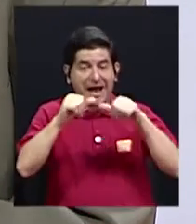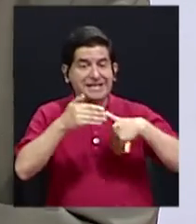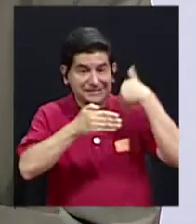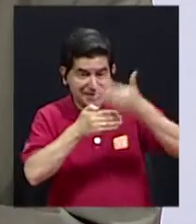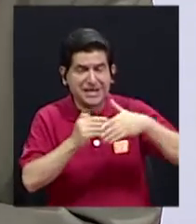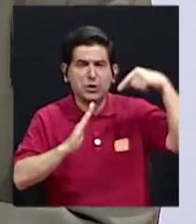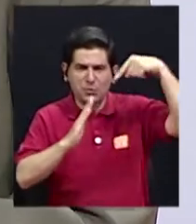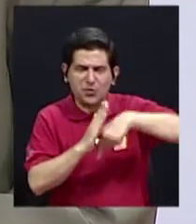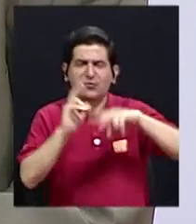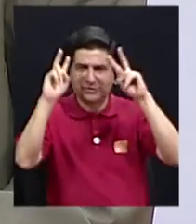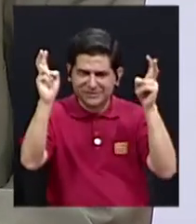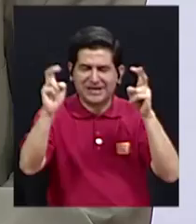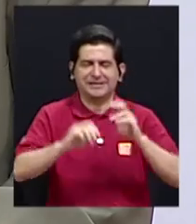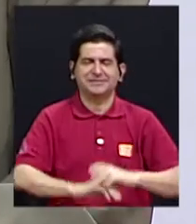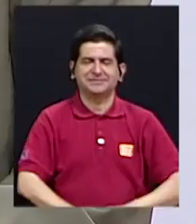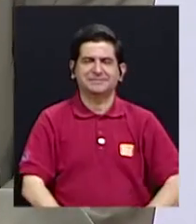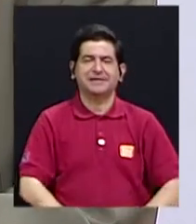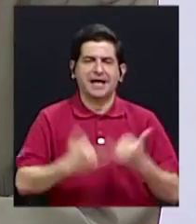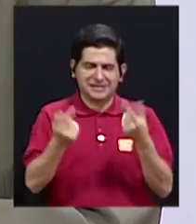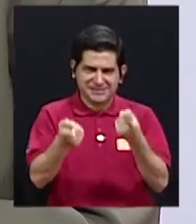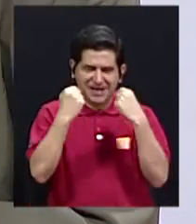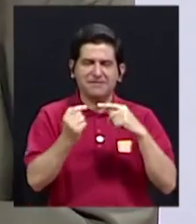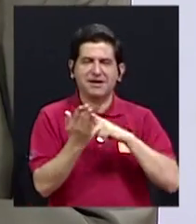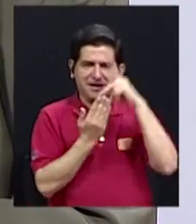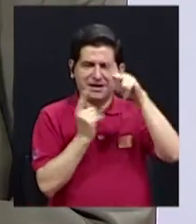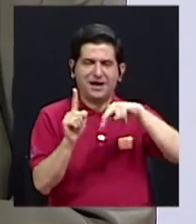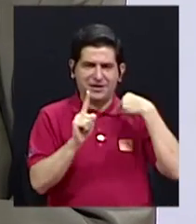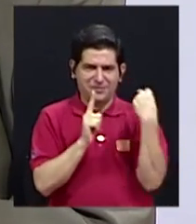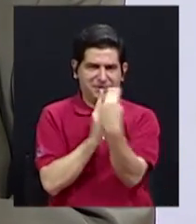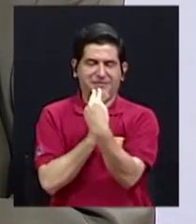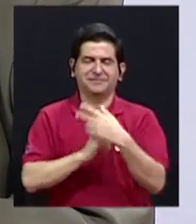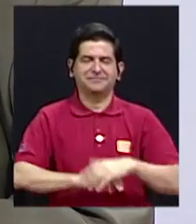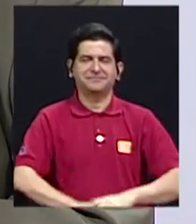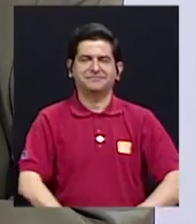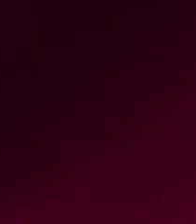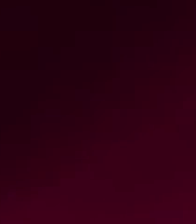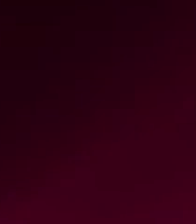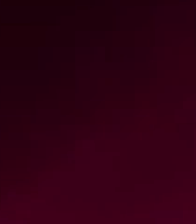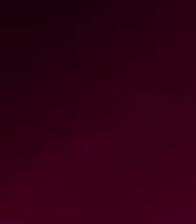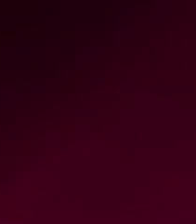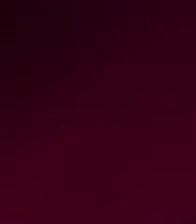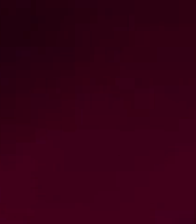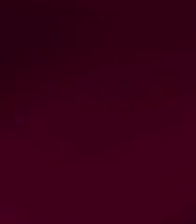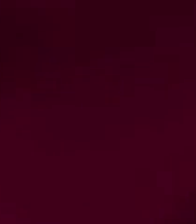profundizamos en estado pero perfecto ya volvemos aquí su programa puntos de vista